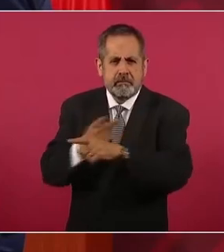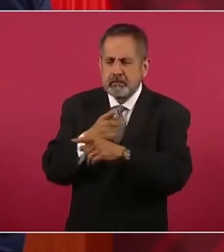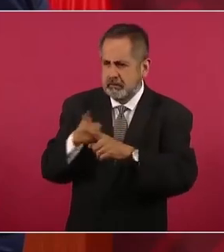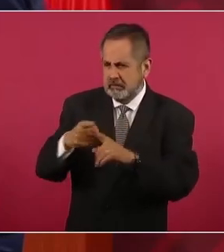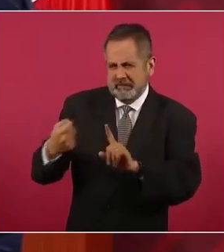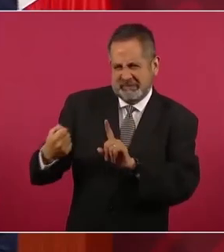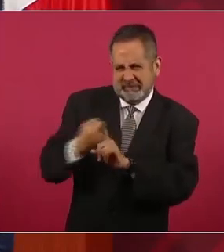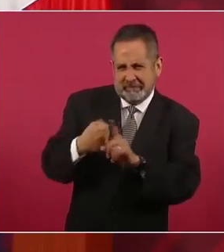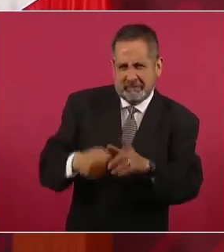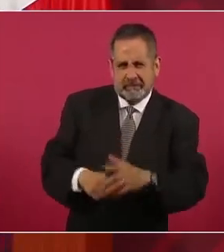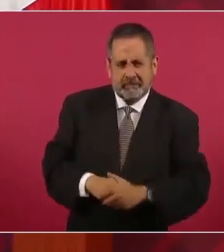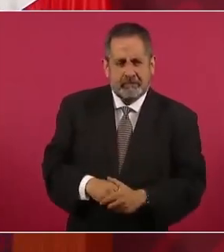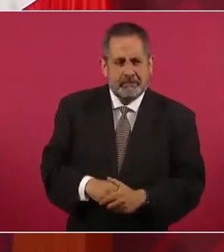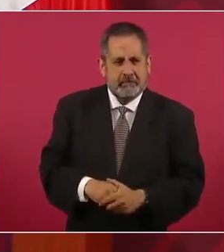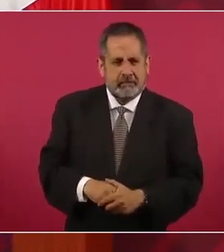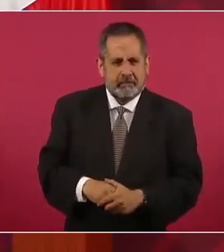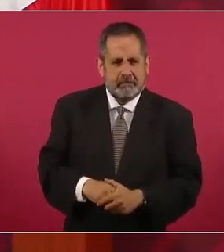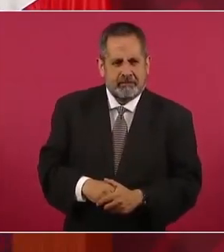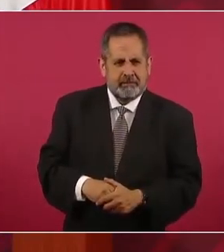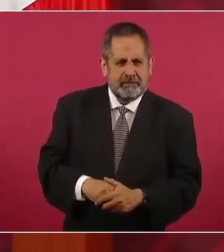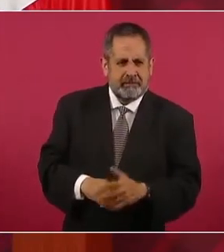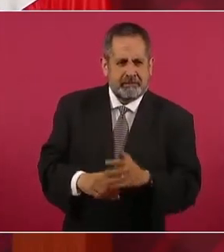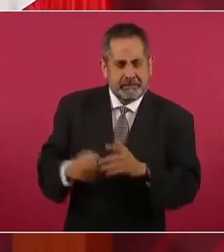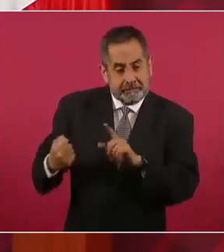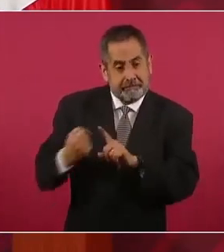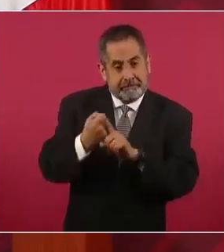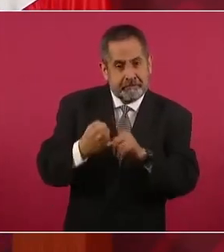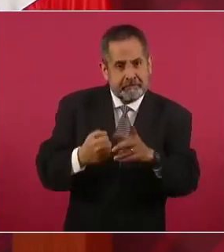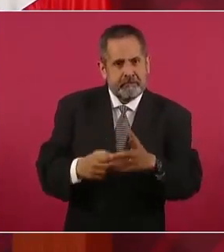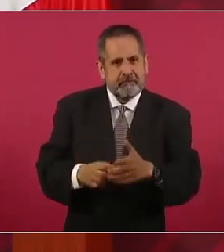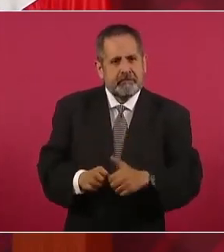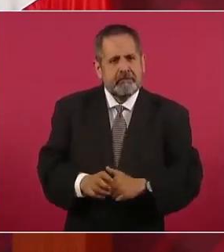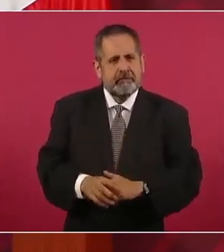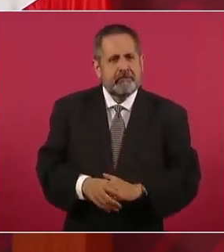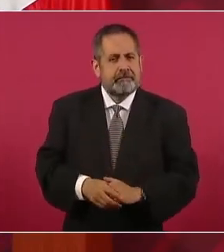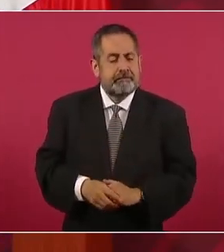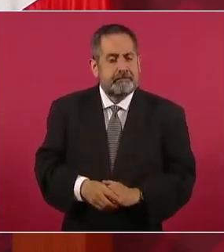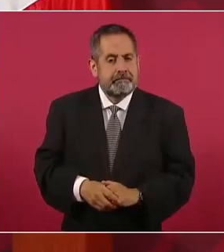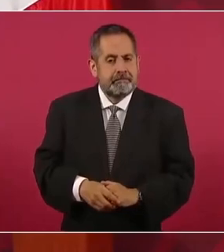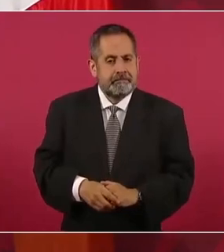pegó. Perdón. ¿Tienes miedo? Ya.